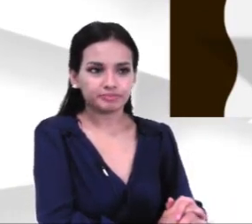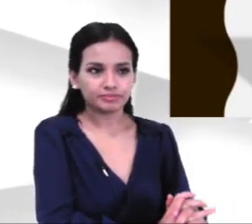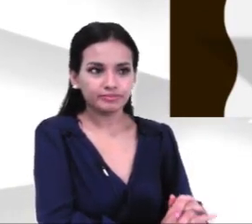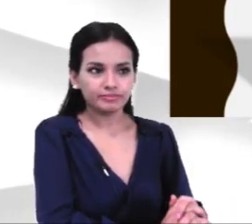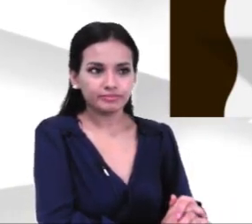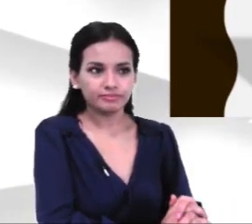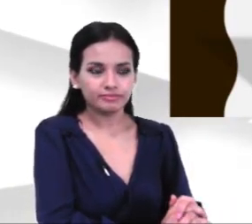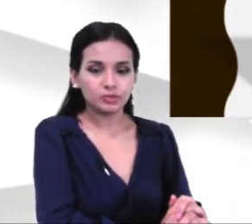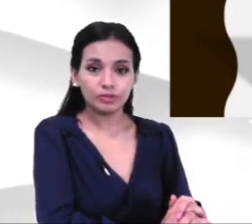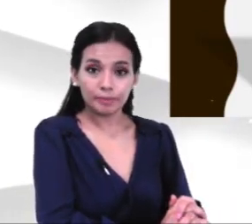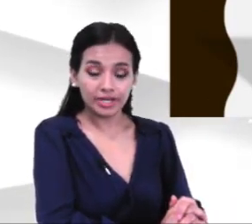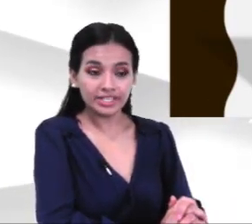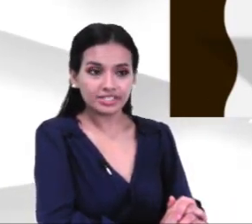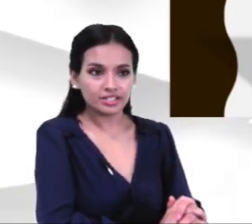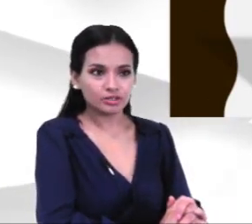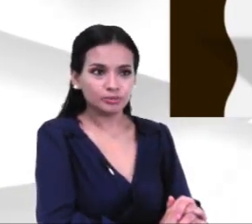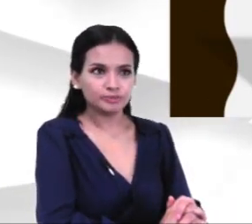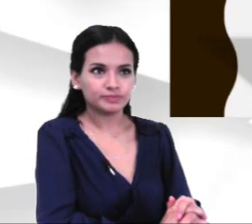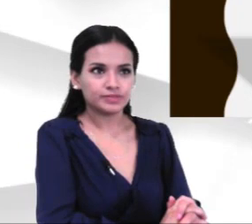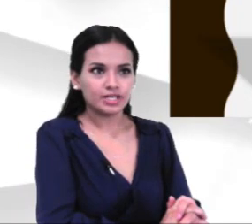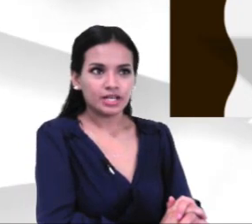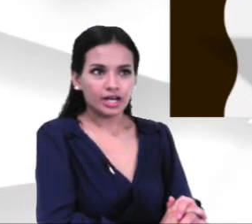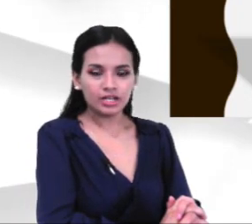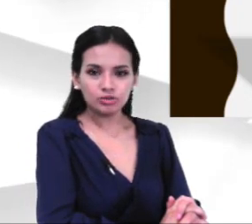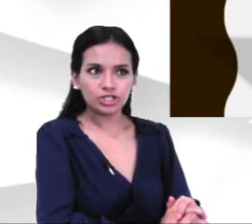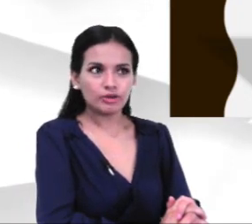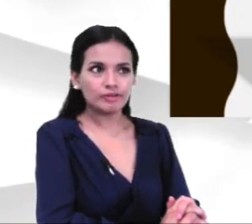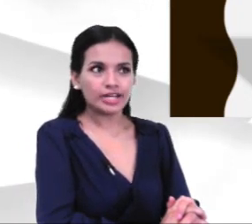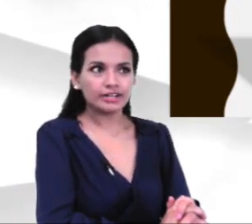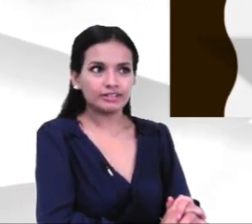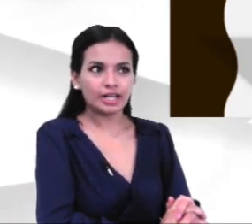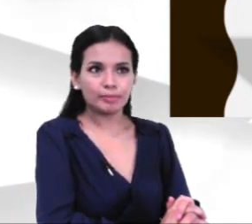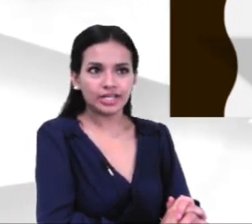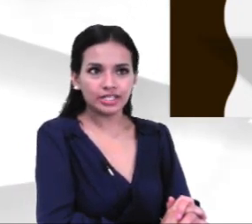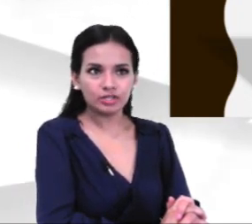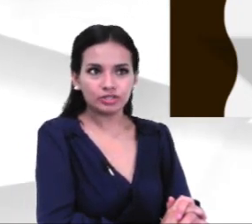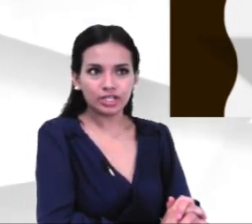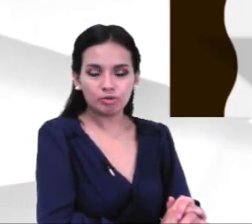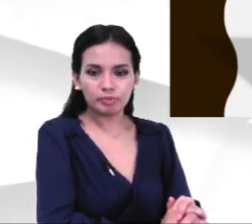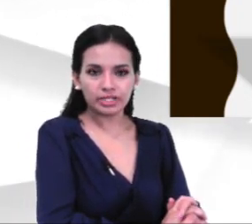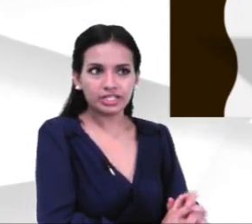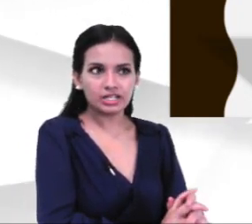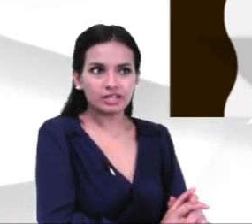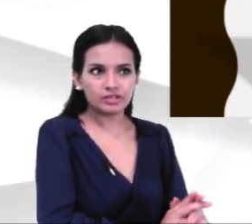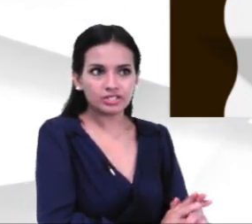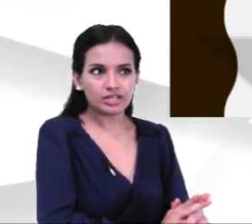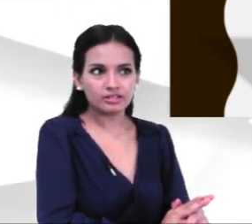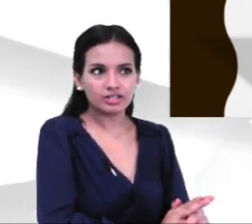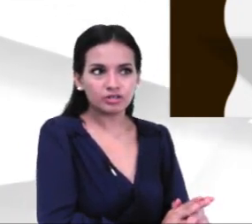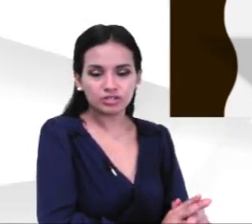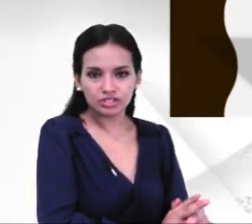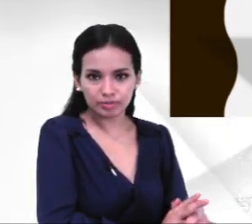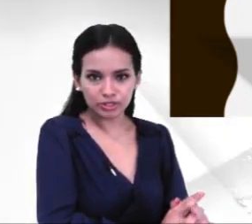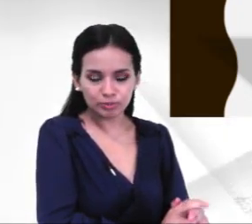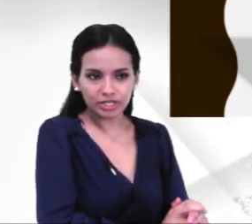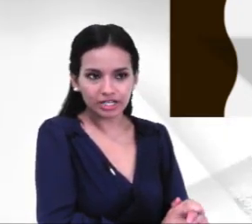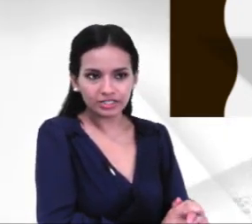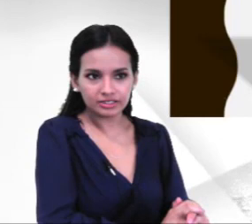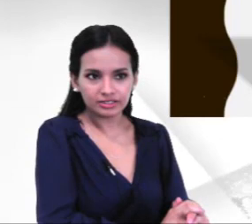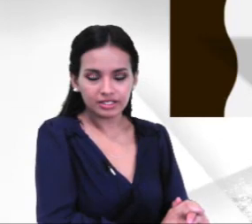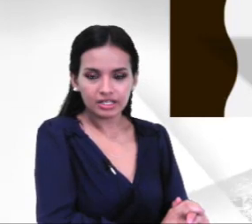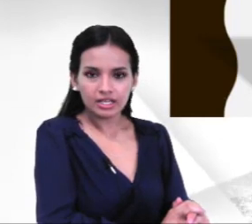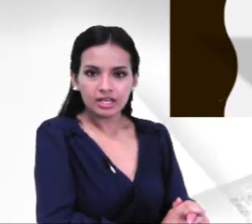ver una playa cierto ha escuchado hablar de las playas y costas como parte de la diversidad de ecosistemas